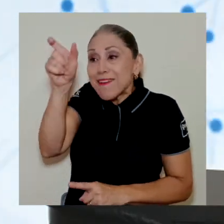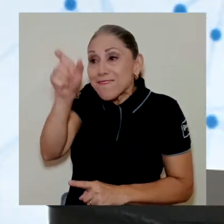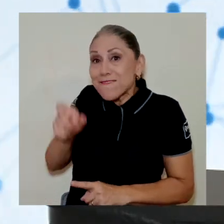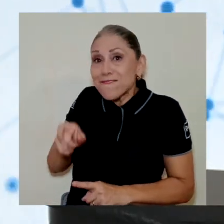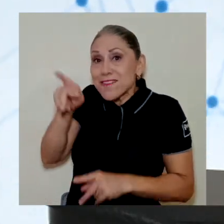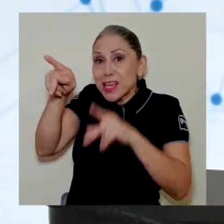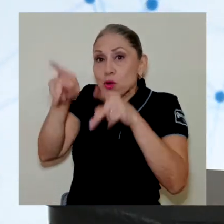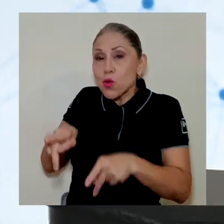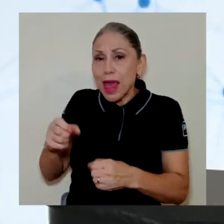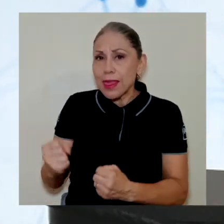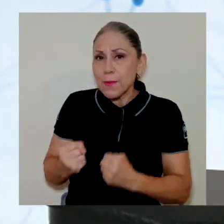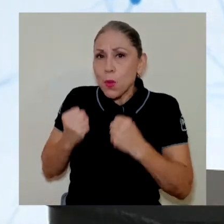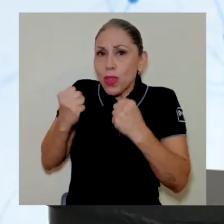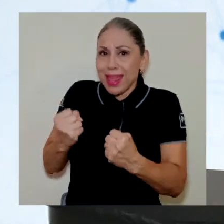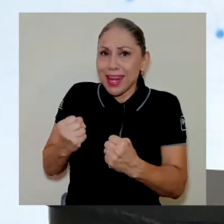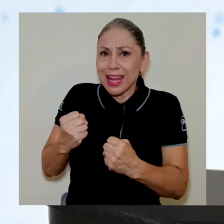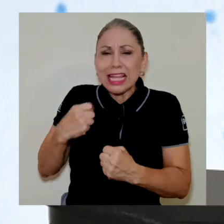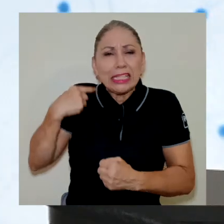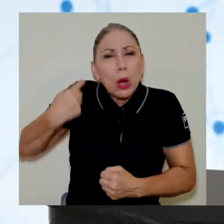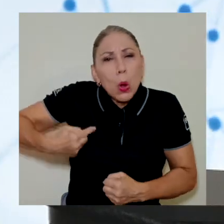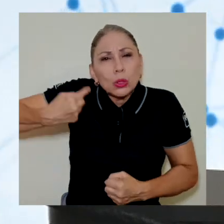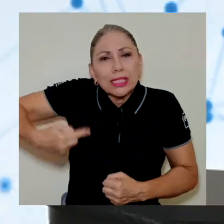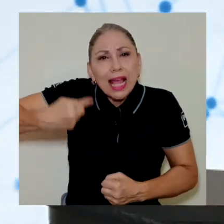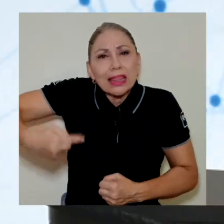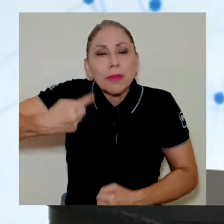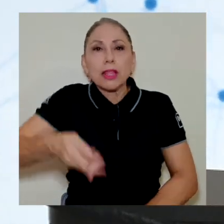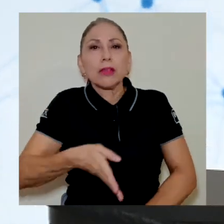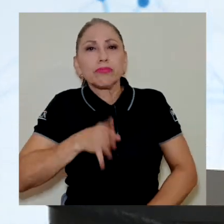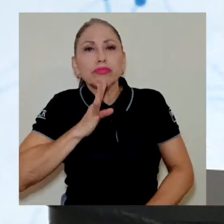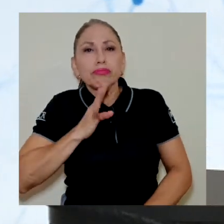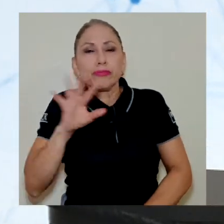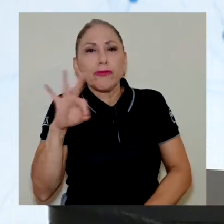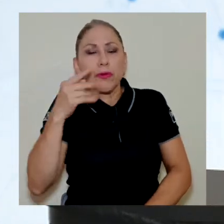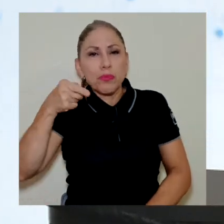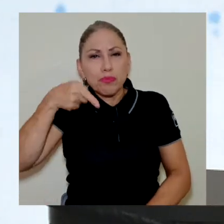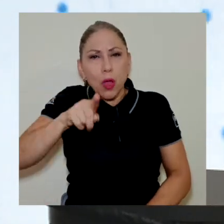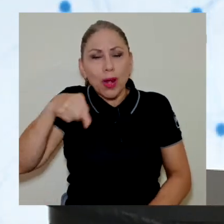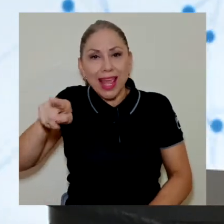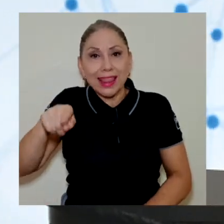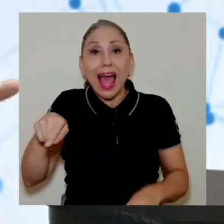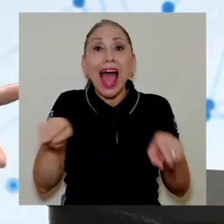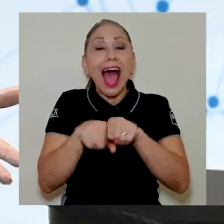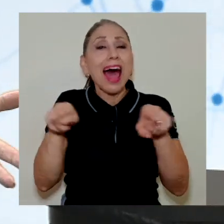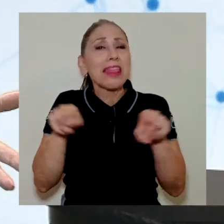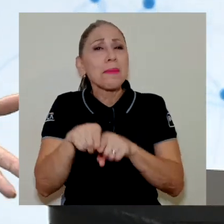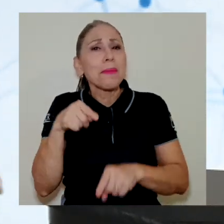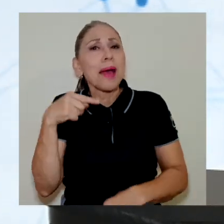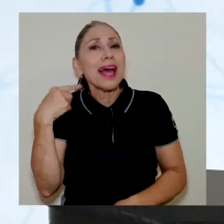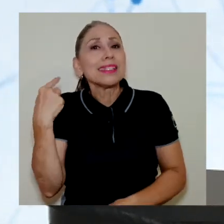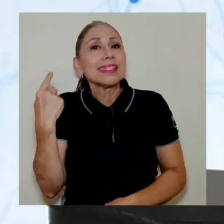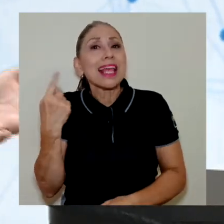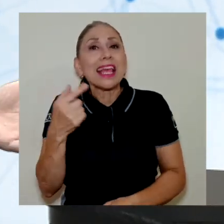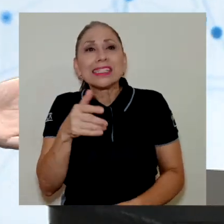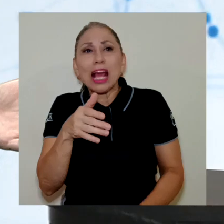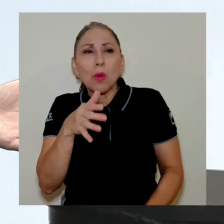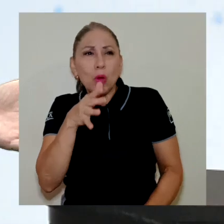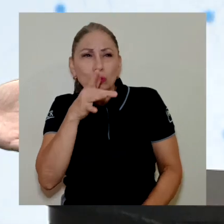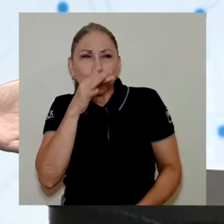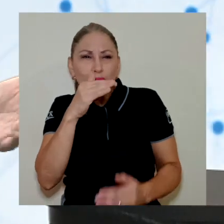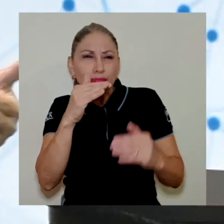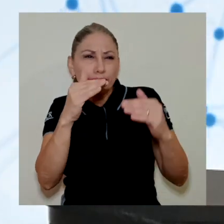efectivamente, constantemente tiene un discurso violento, además está ridiculizando a